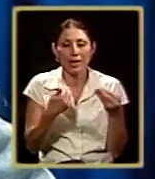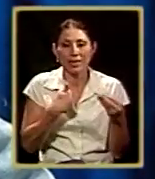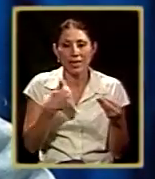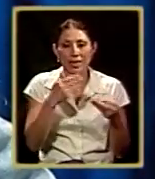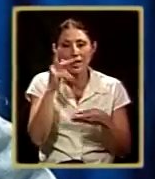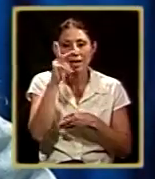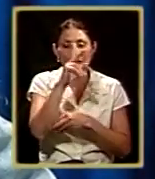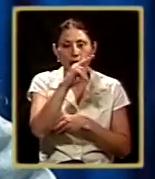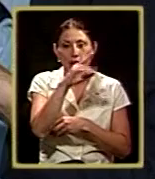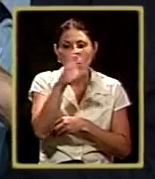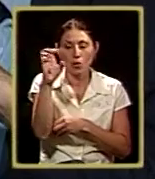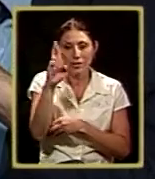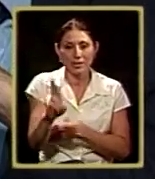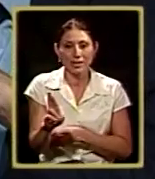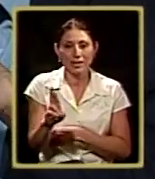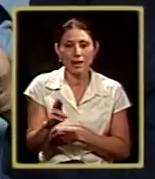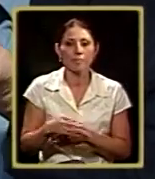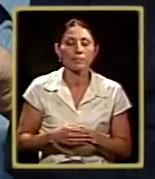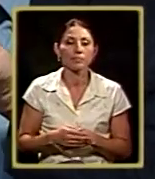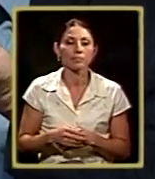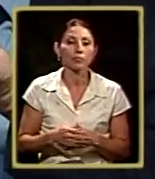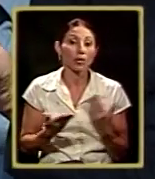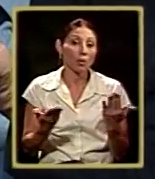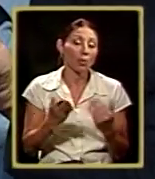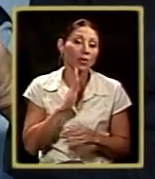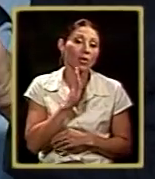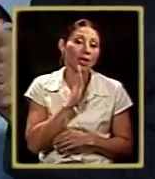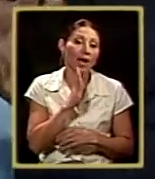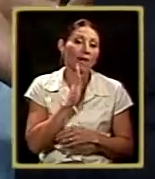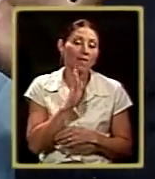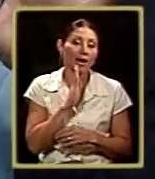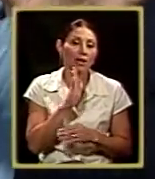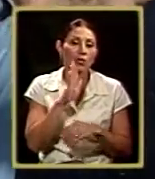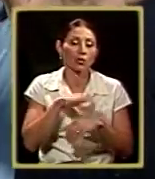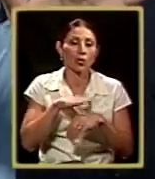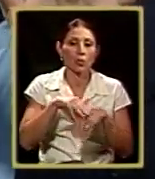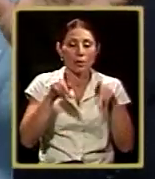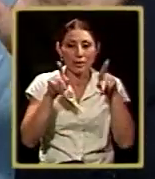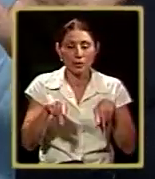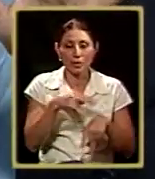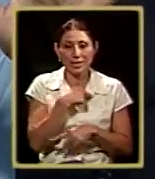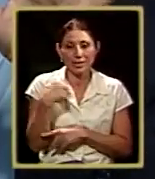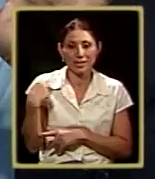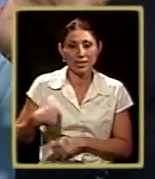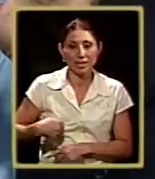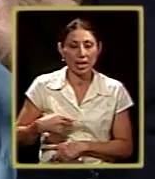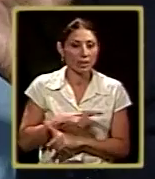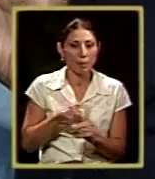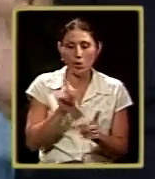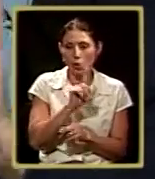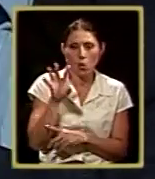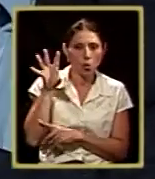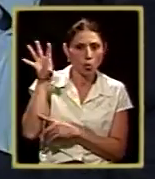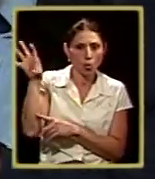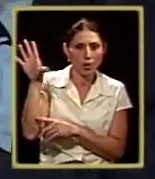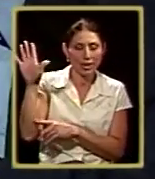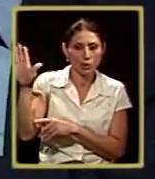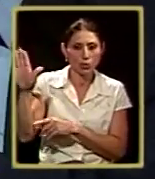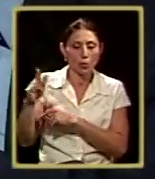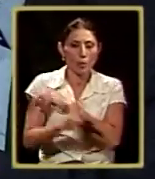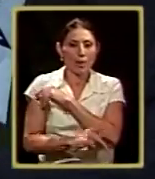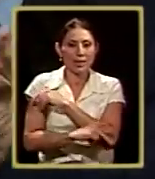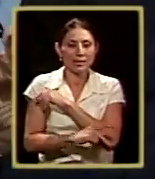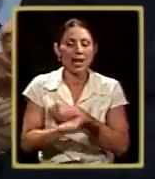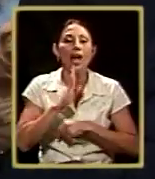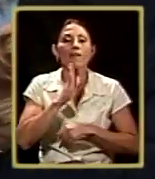ahí se da, por ejemplo, hablando de los chinos, pero no de los chinos en China, lo cual de todas maneras es muy importante, pero de los chinos que migran